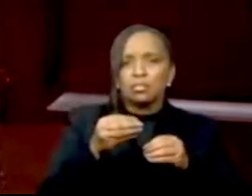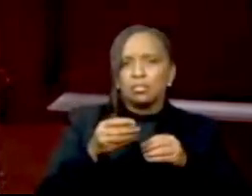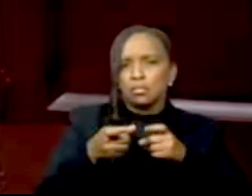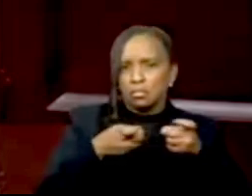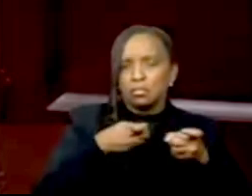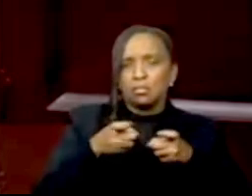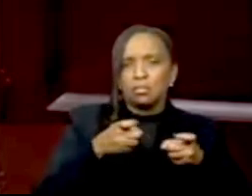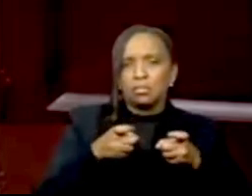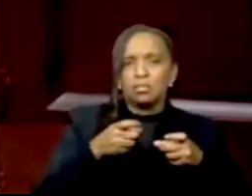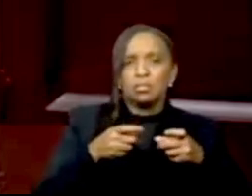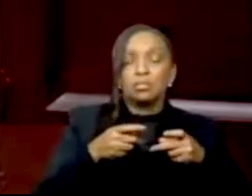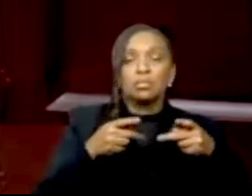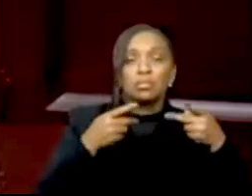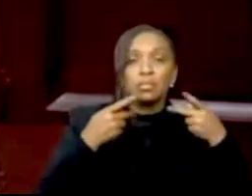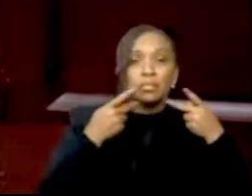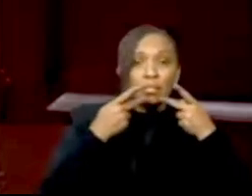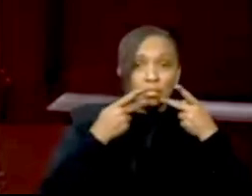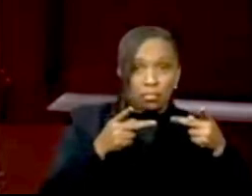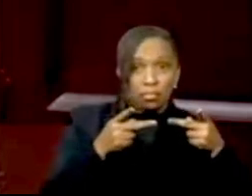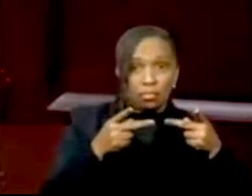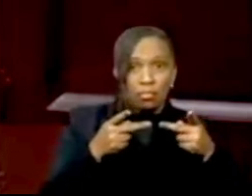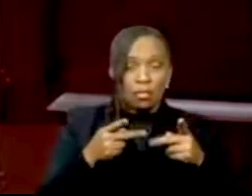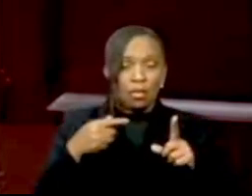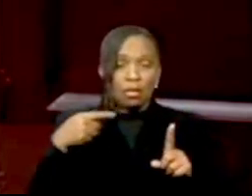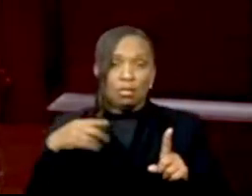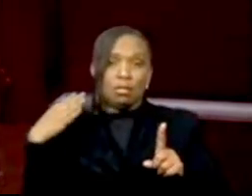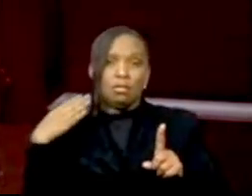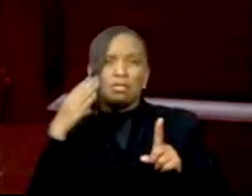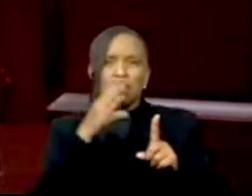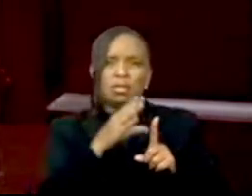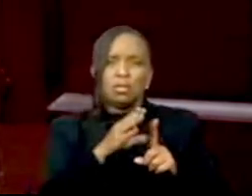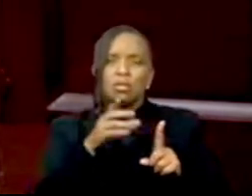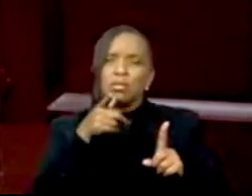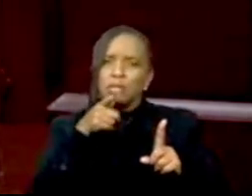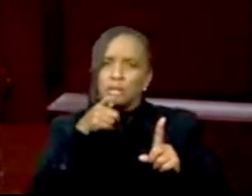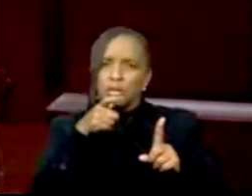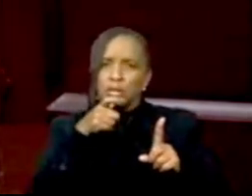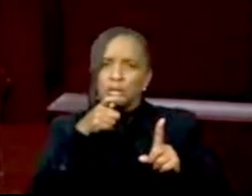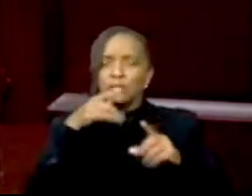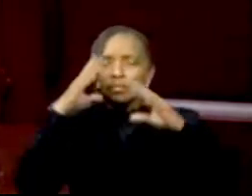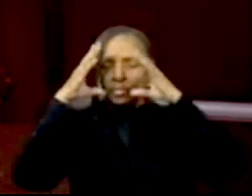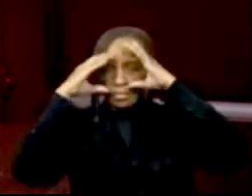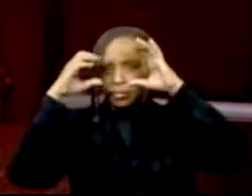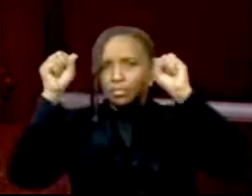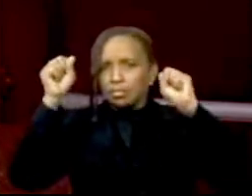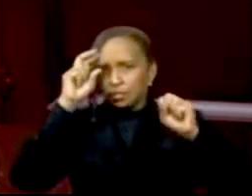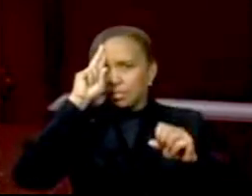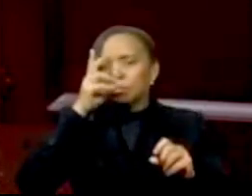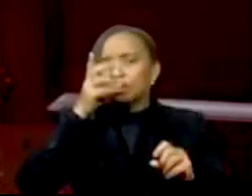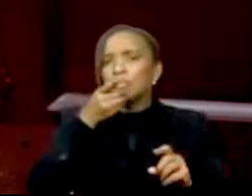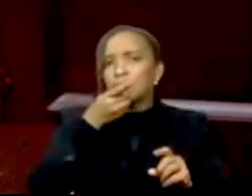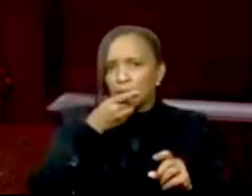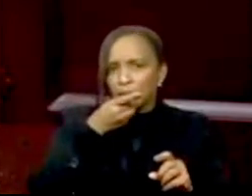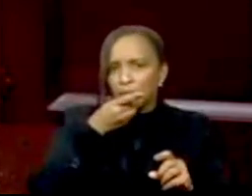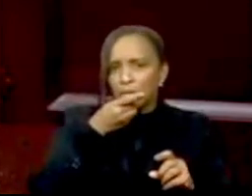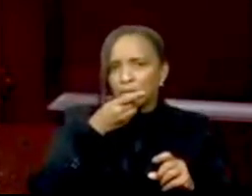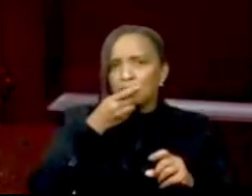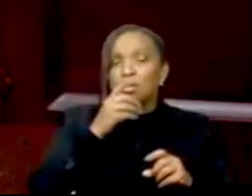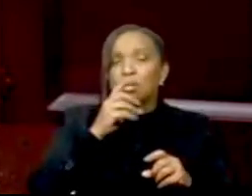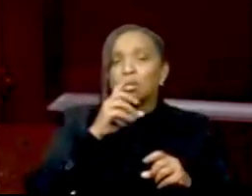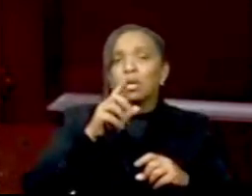del presidente de la República hasta tanto la ley que correspondiente establezca la forma que